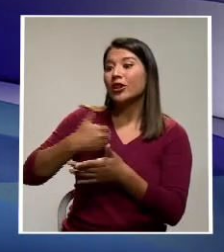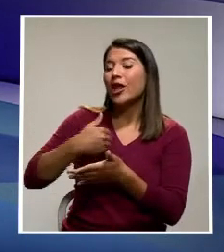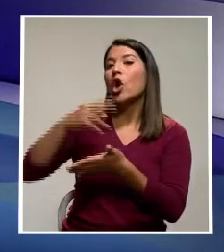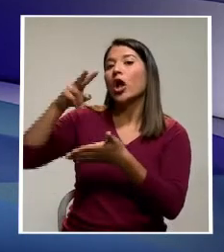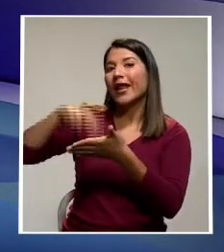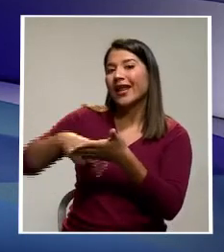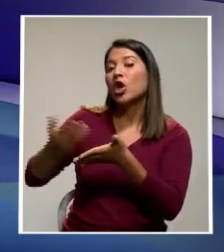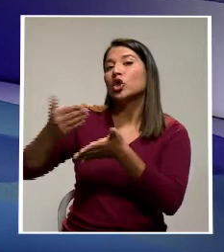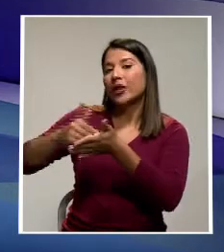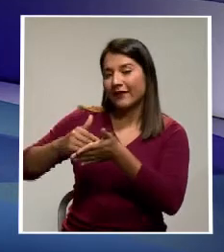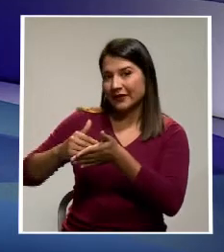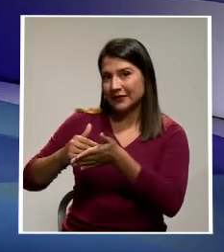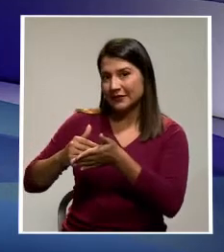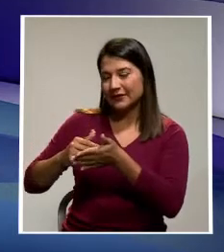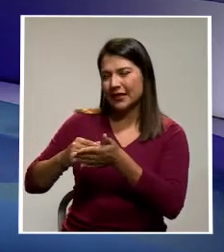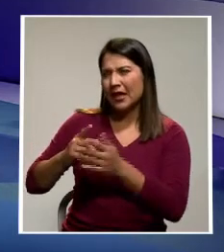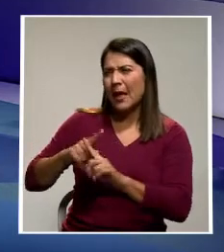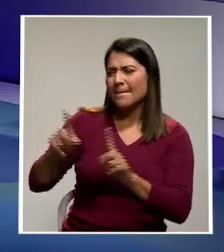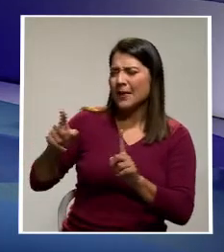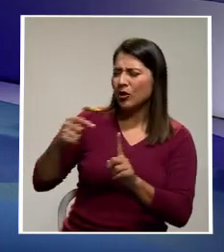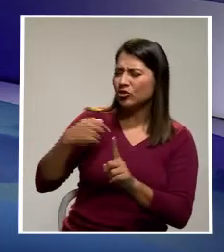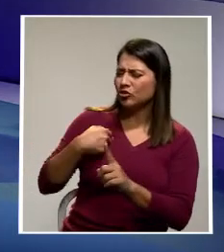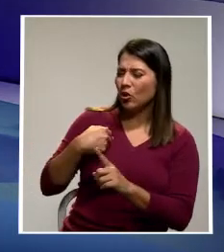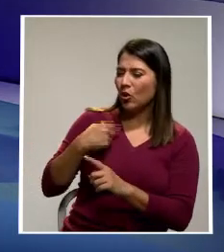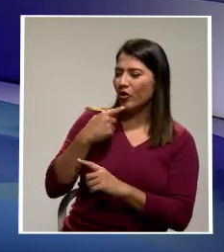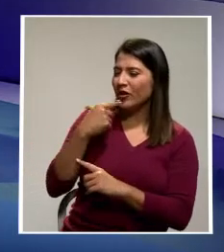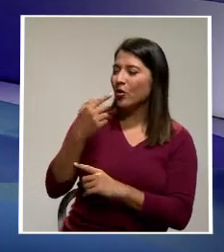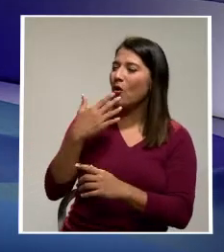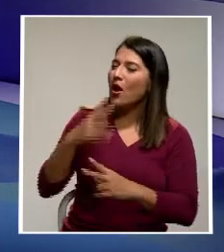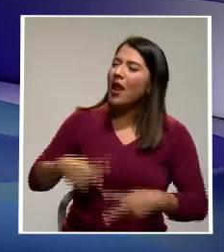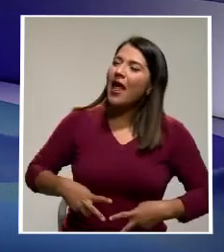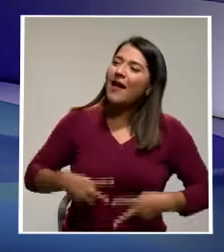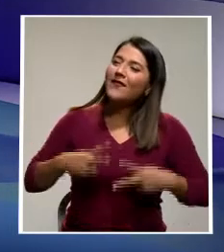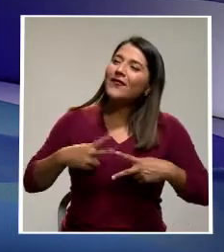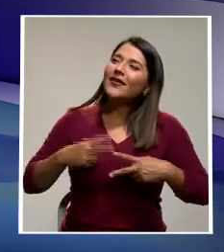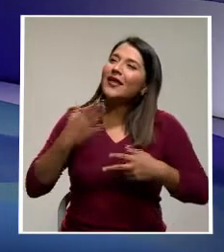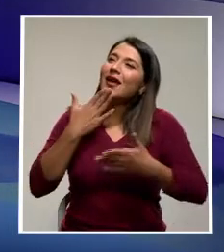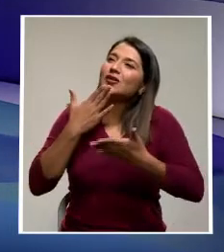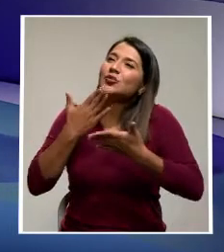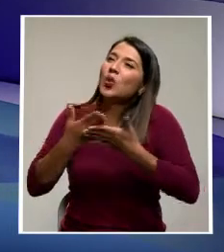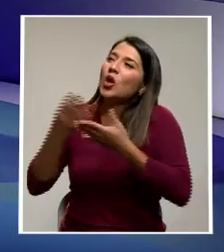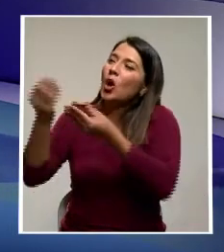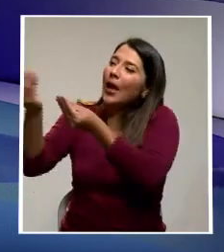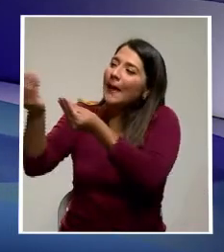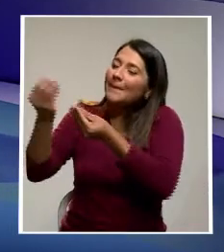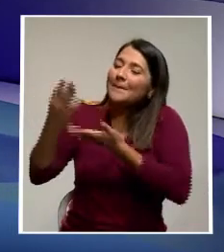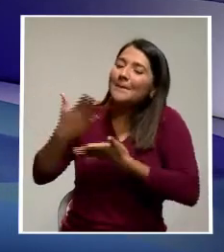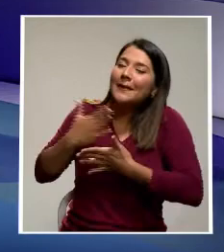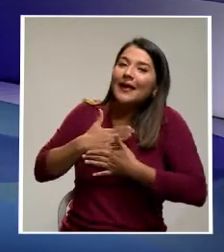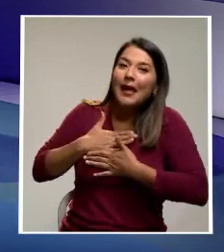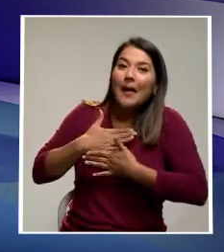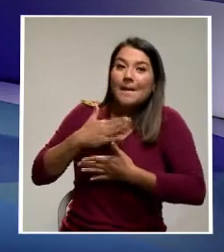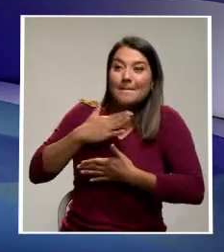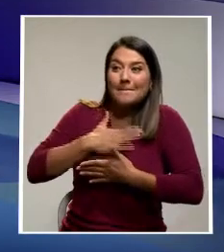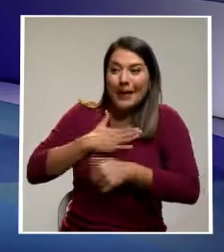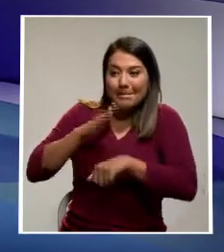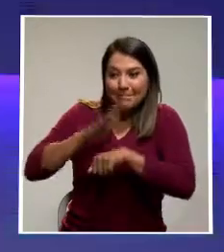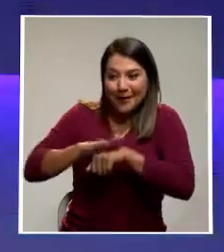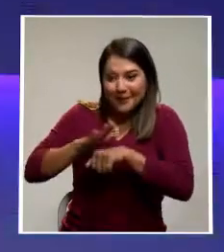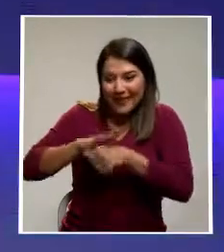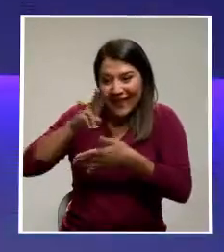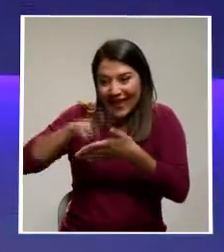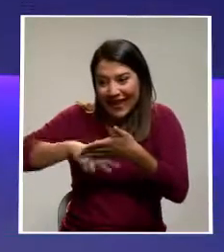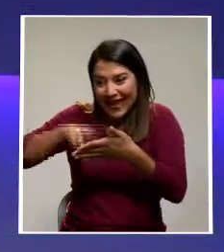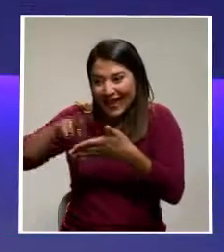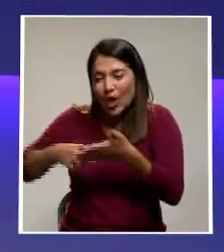Y entonces yo digo, pero la vida es tan generosa que me ofrece este maestro para volver a paladear